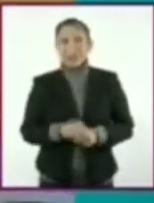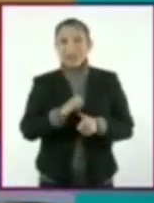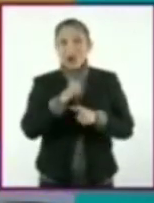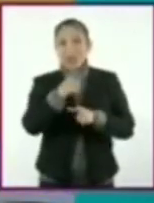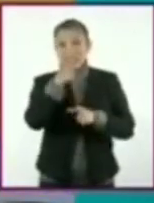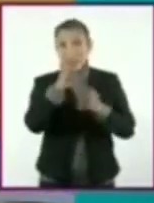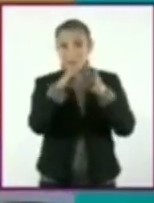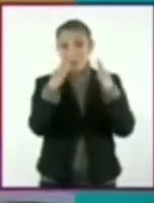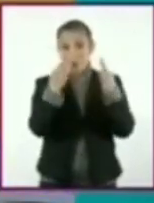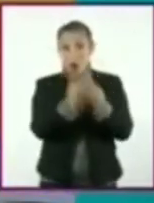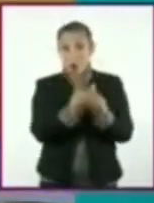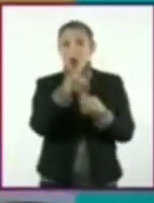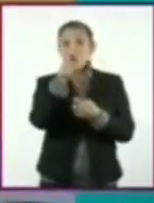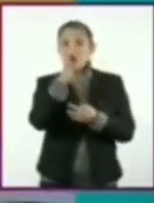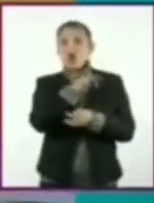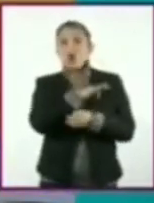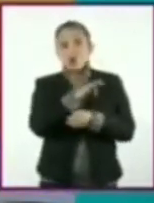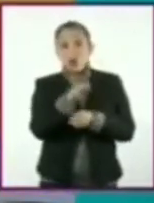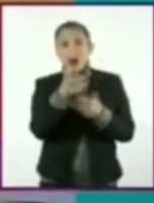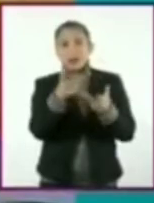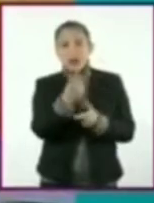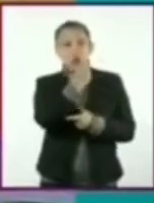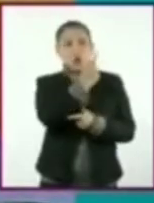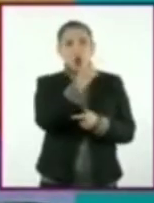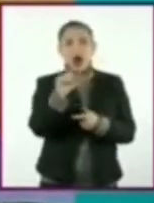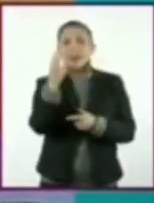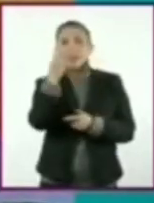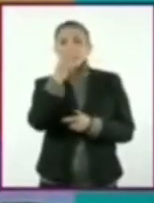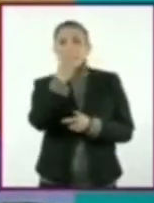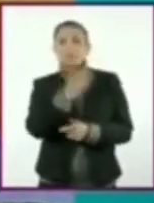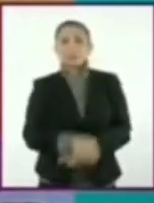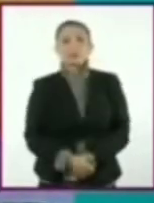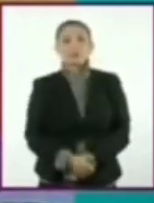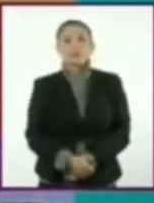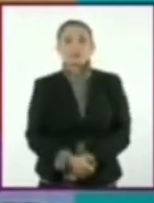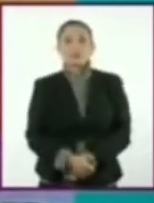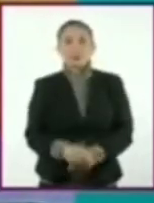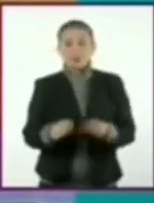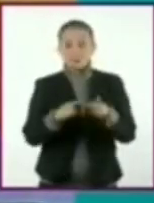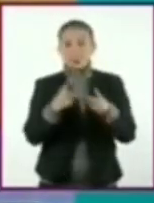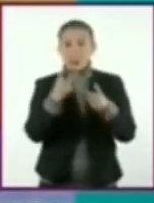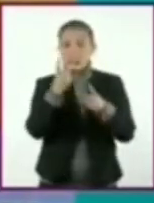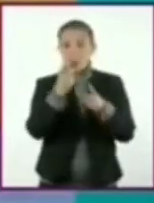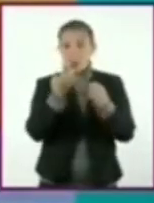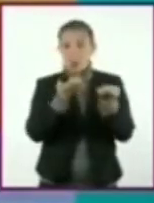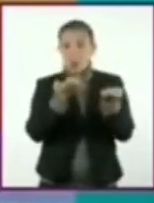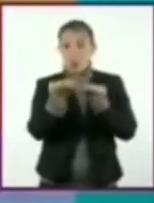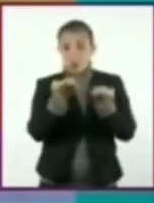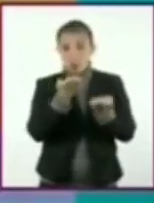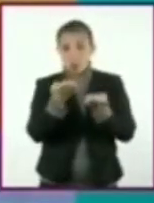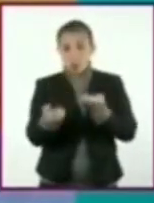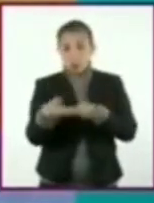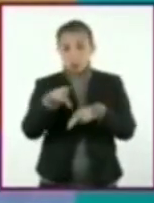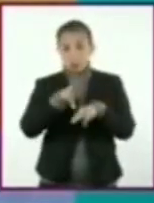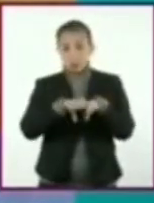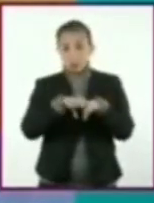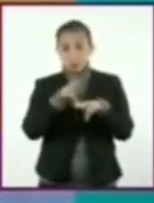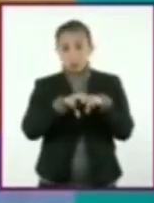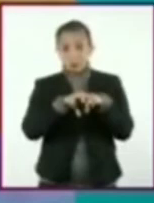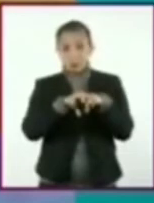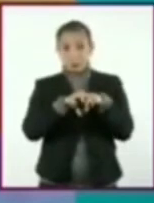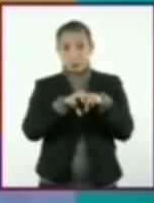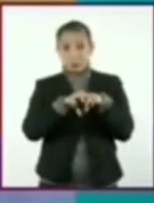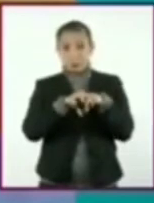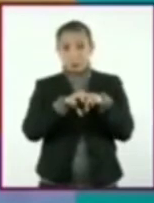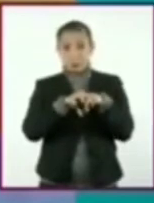Entonces, esta postura la puedes hacer de 1 a 3 minutos. El segundo ejercicio, nos vamos a sentar,